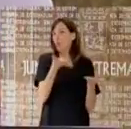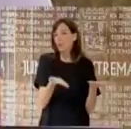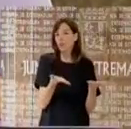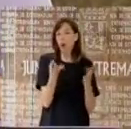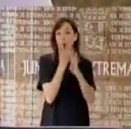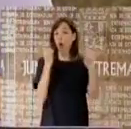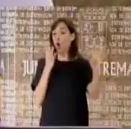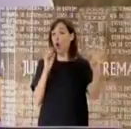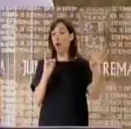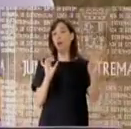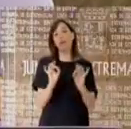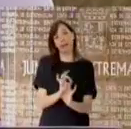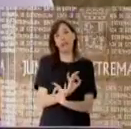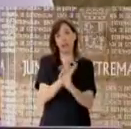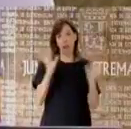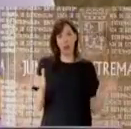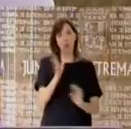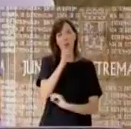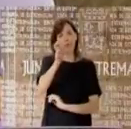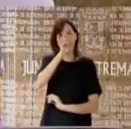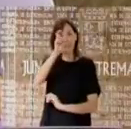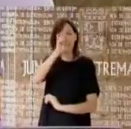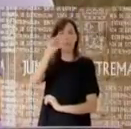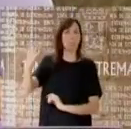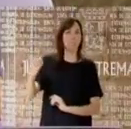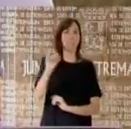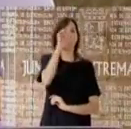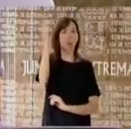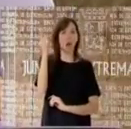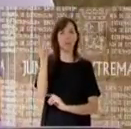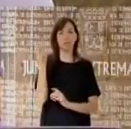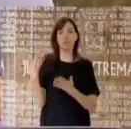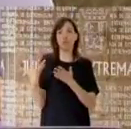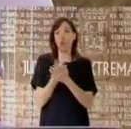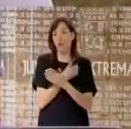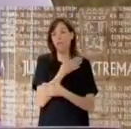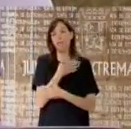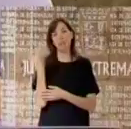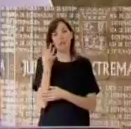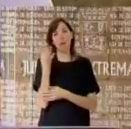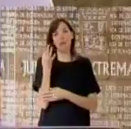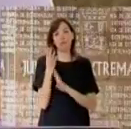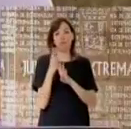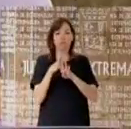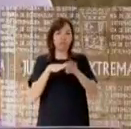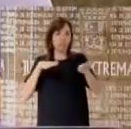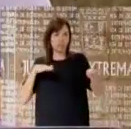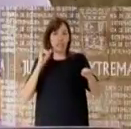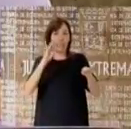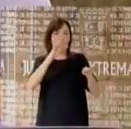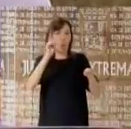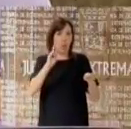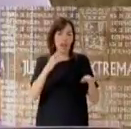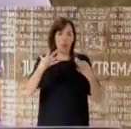con un parque automovilístico de los más antiguos, el más antiguo de este Estado, pues todas tienen que pasar por las ITV. ¿Estamos cuestionando